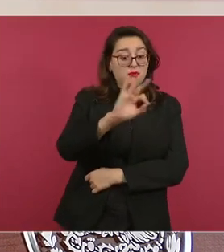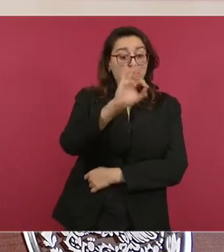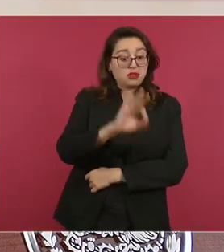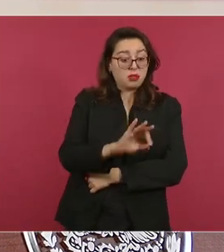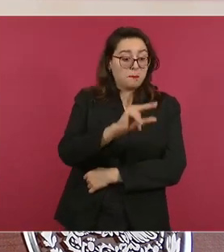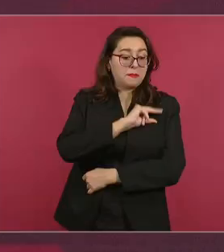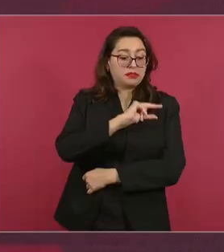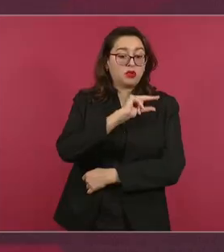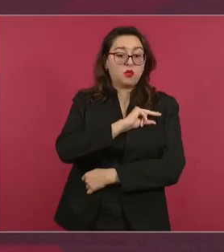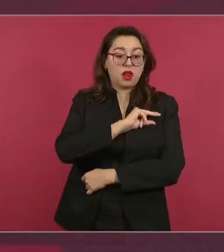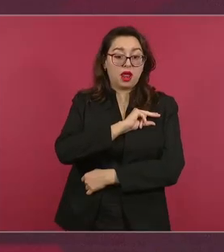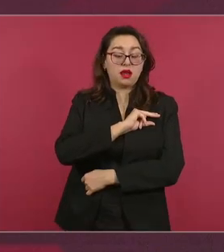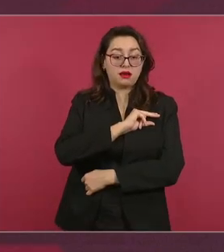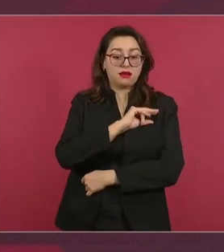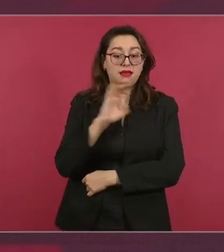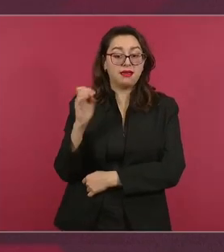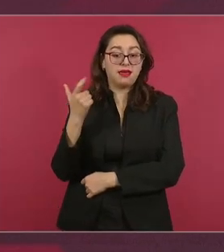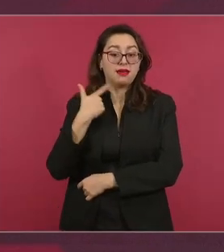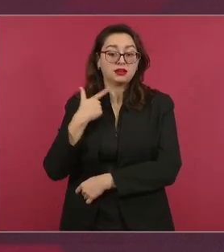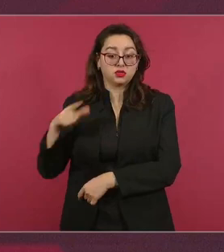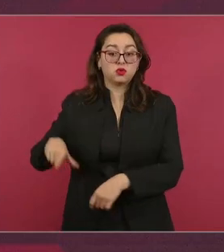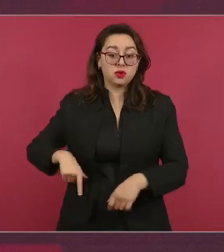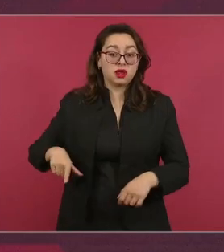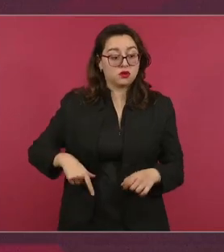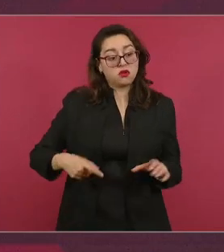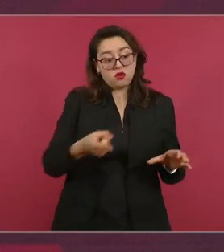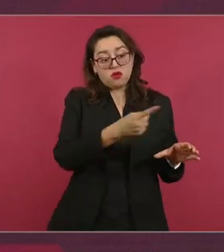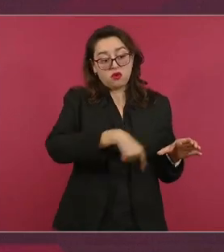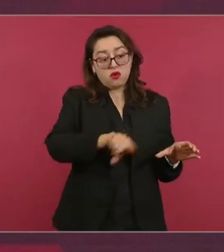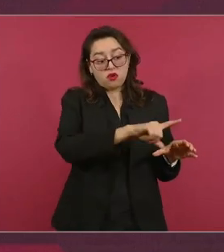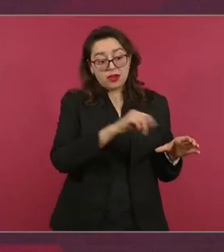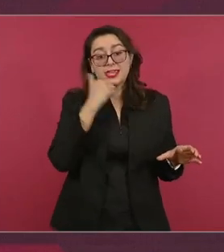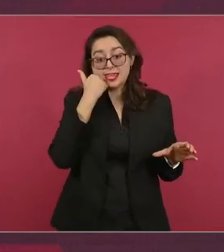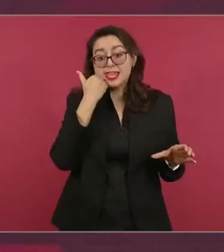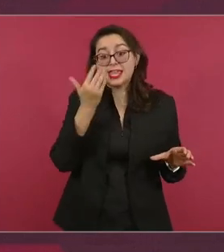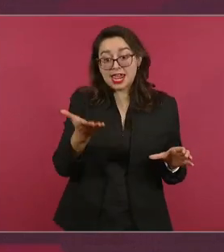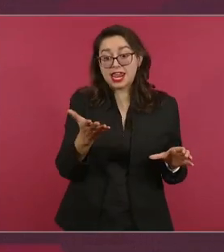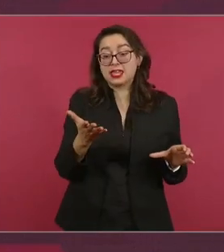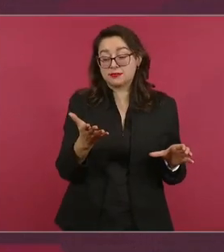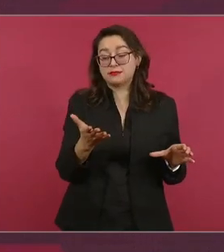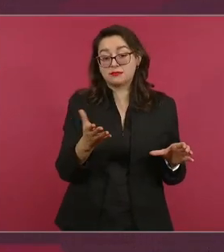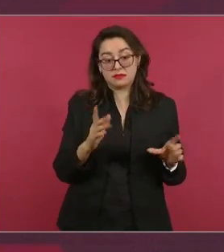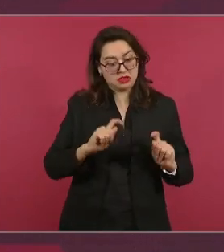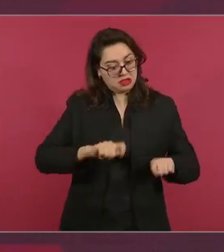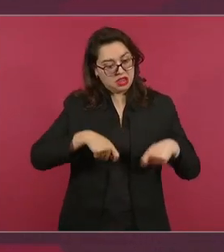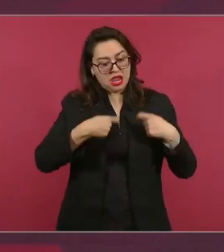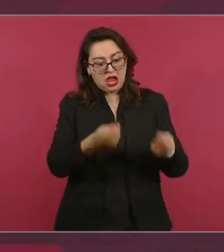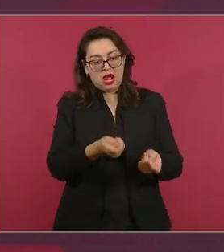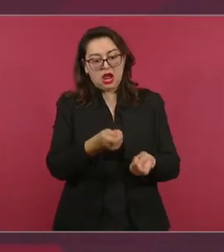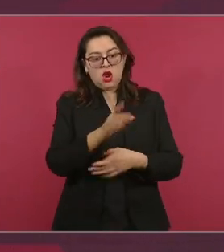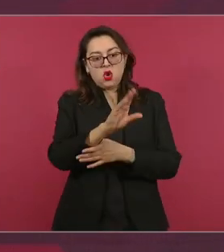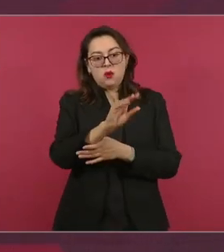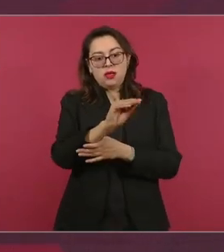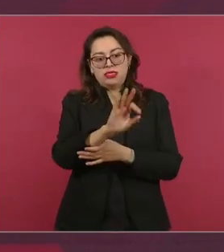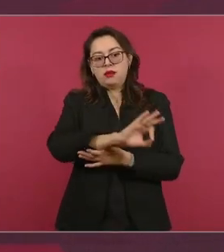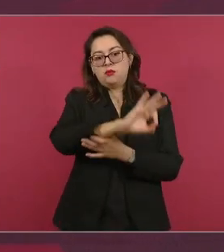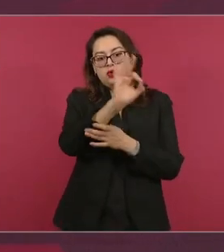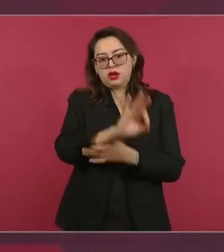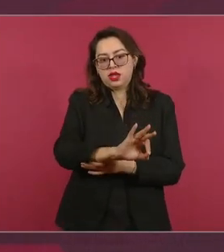empresas particulares, sobre todo extranjeras como Iberdrola. Ese era el plan.